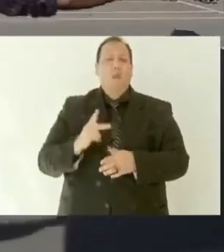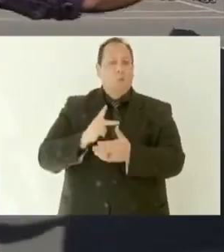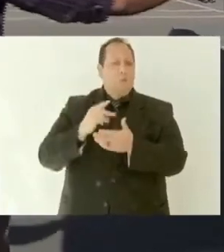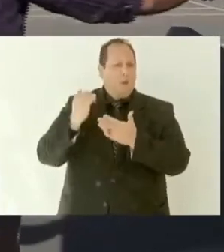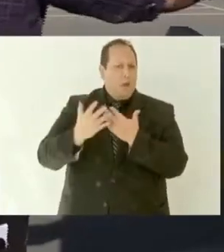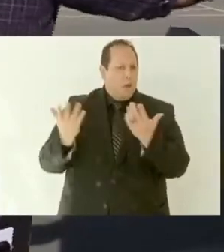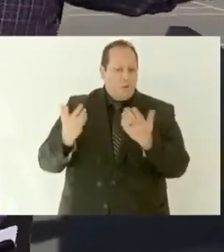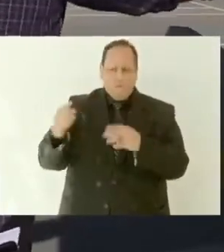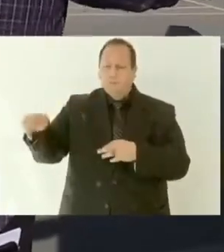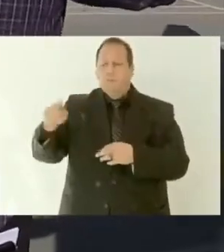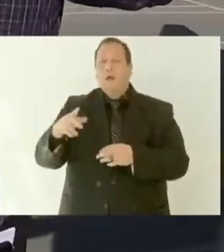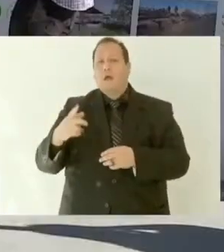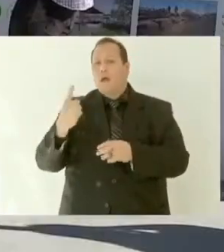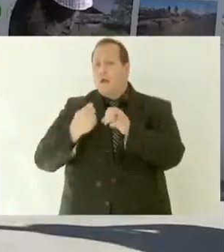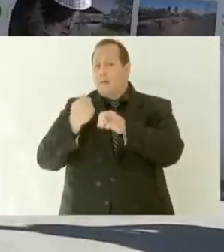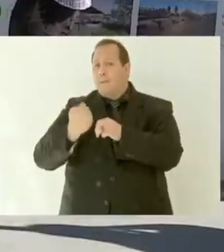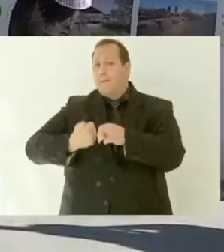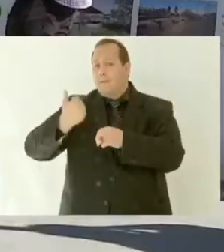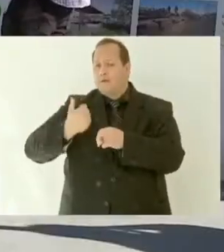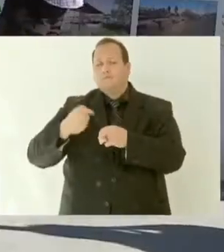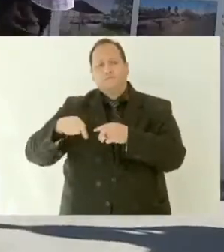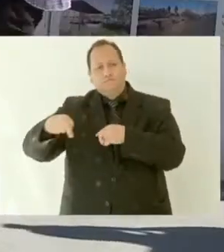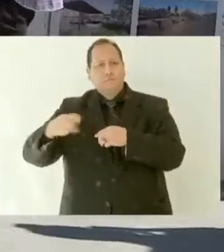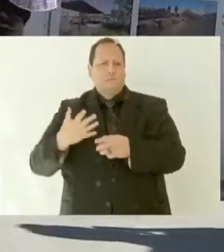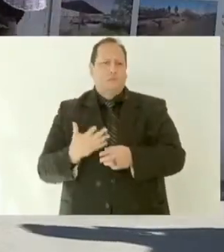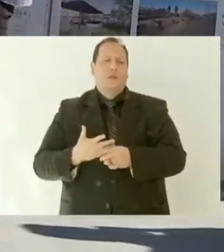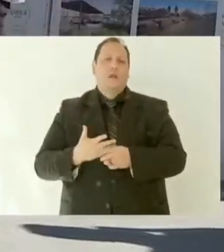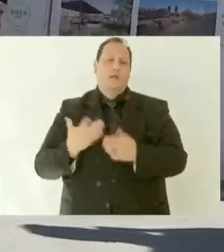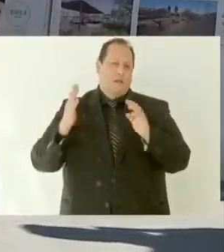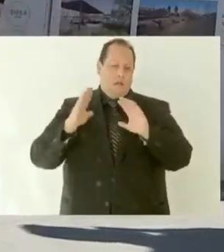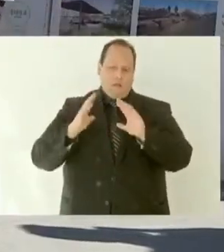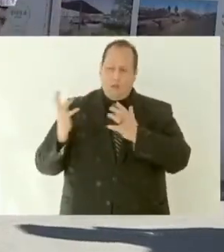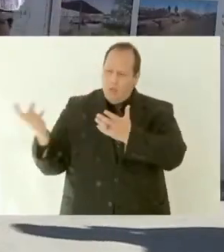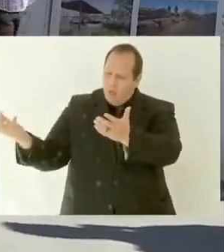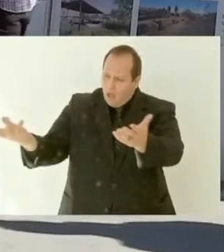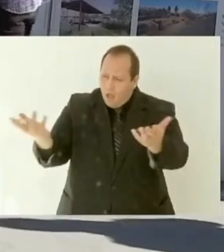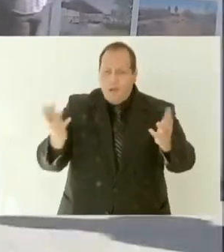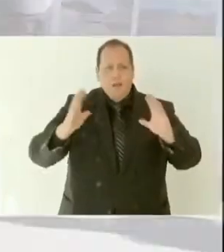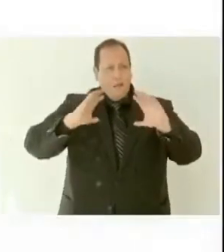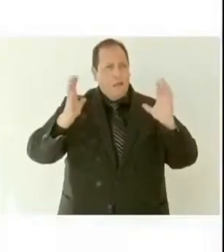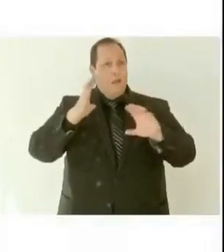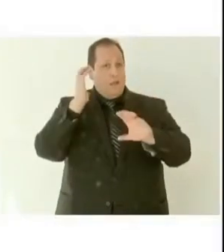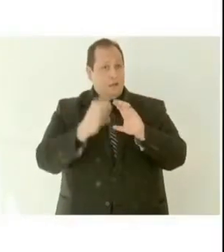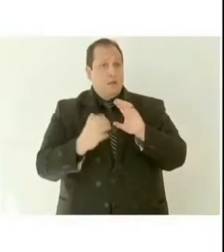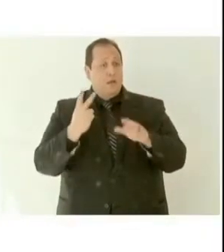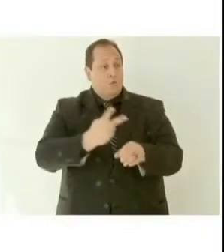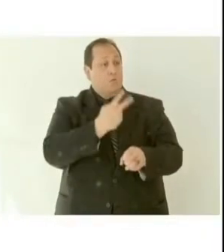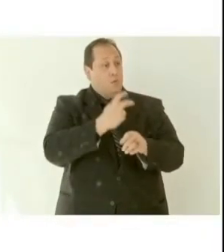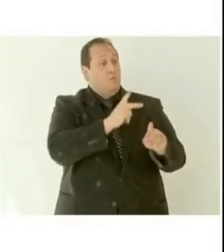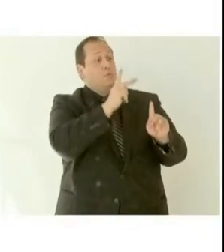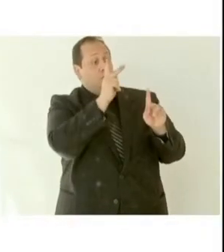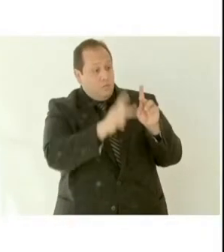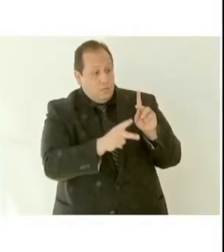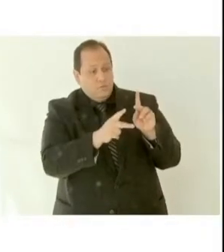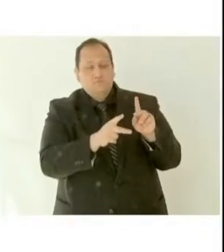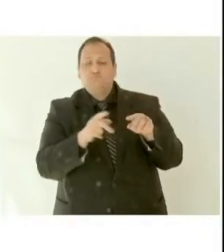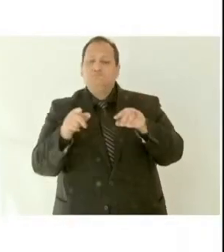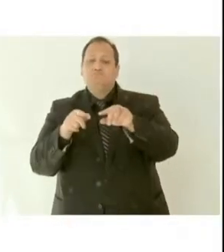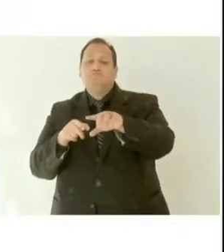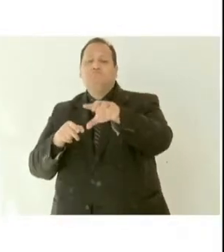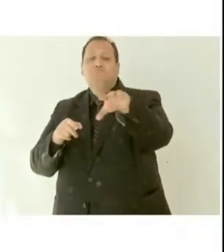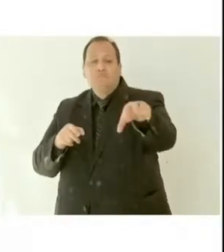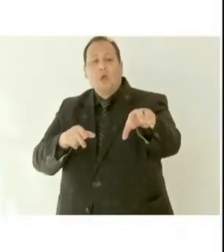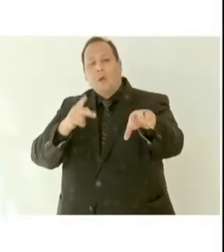proyecto en el primer año, estas son ya obras concluidas. En la segunda parte tenemos una extensión del